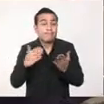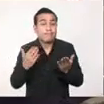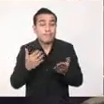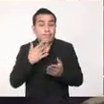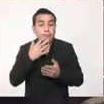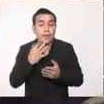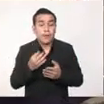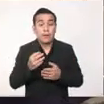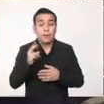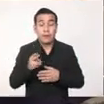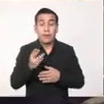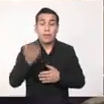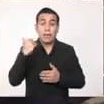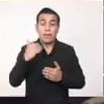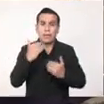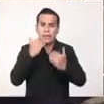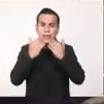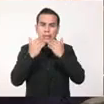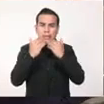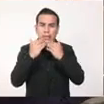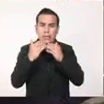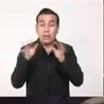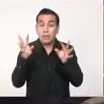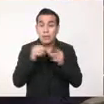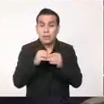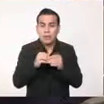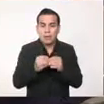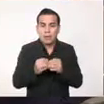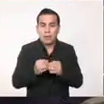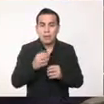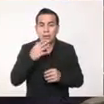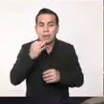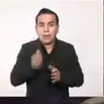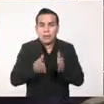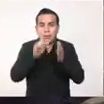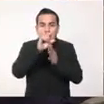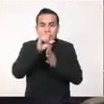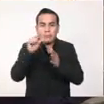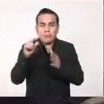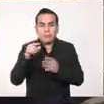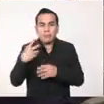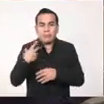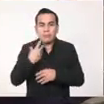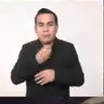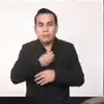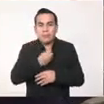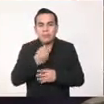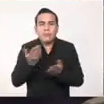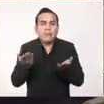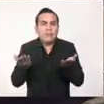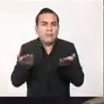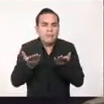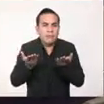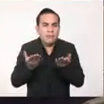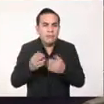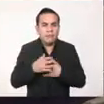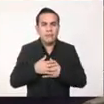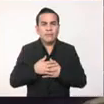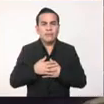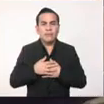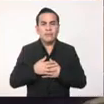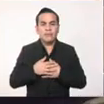Entonces, y yo se los dije la vez pasada que estuvimos aquí, la institucionalidad, nosotros tenemos una institucionalidad